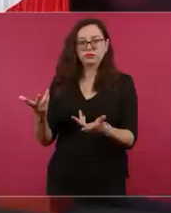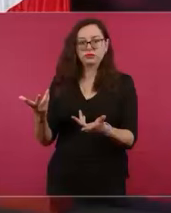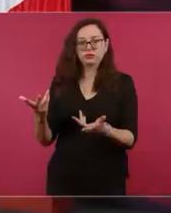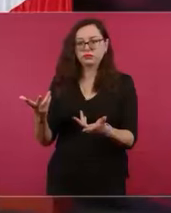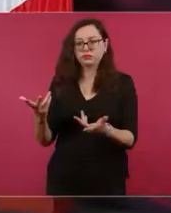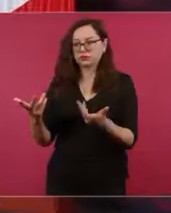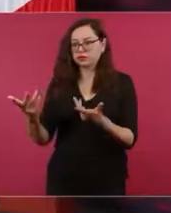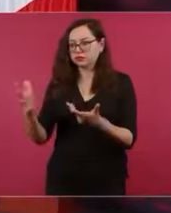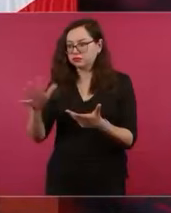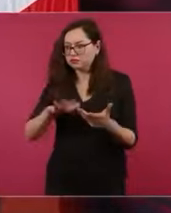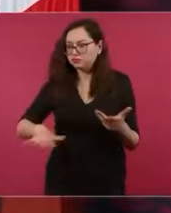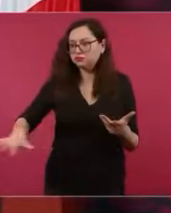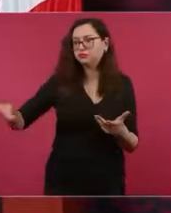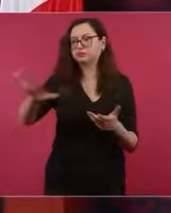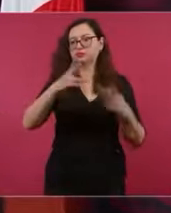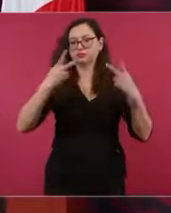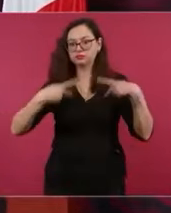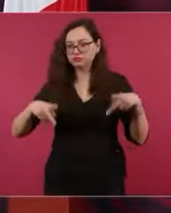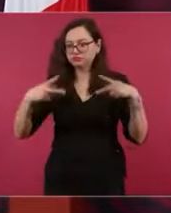la economía popular,